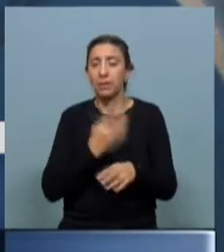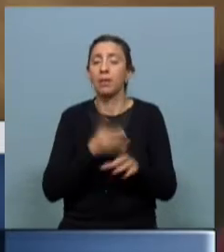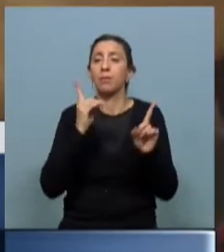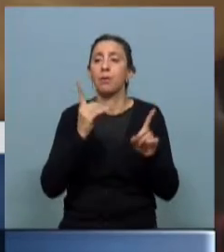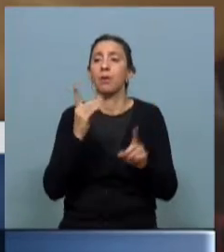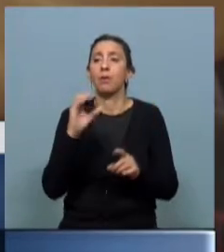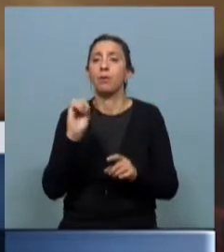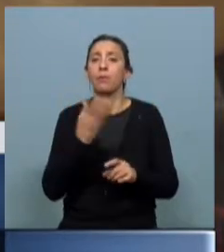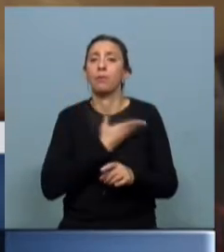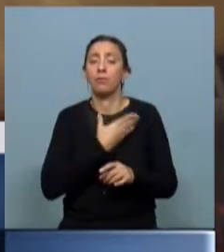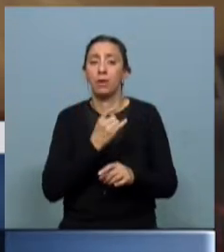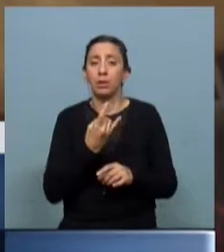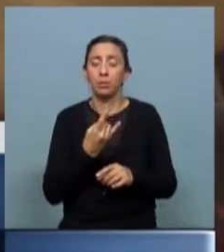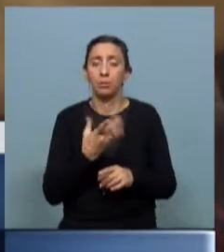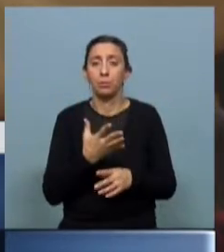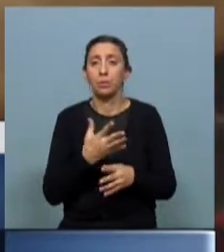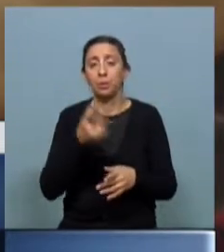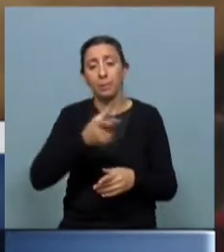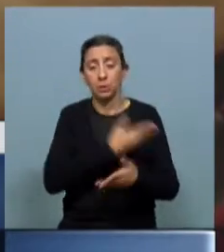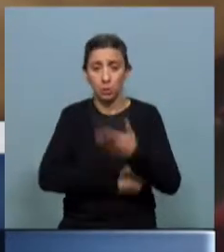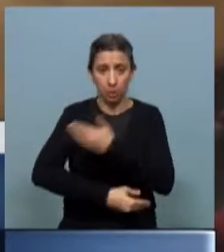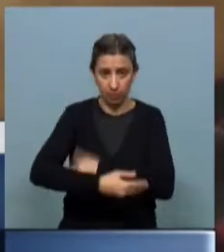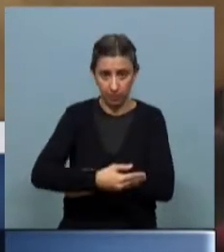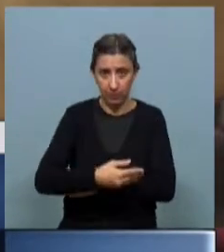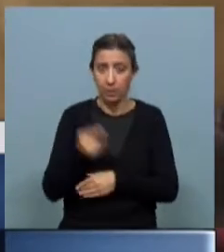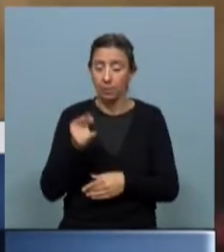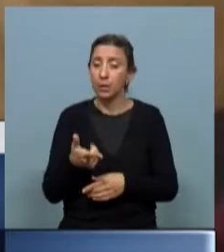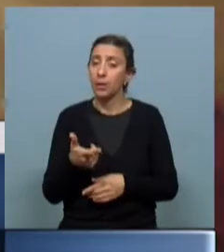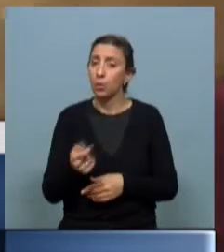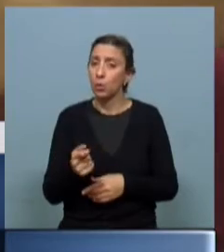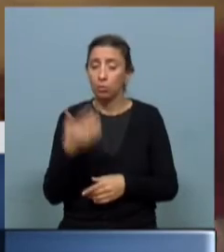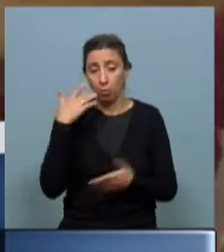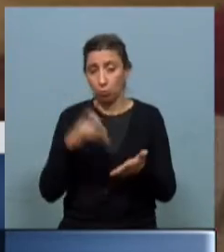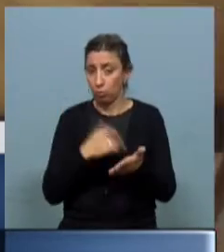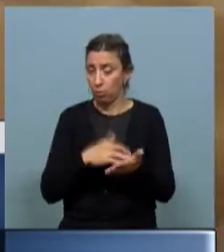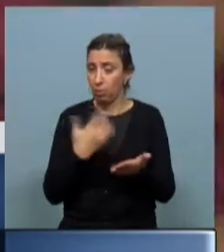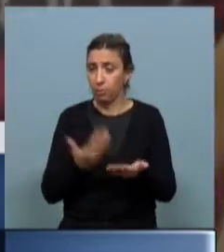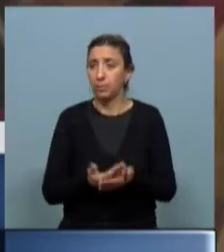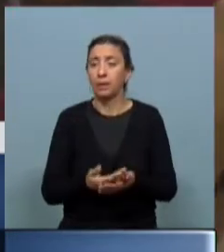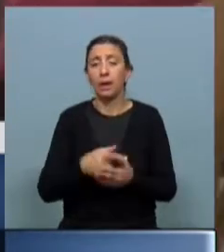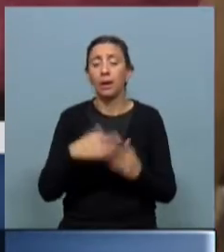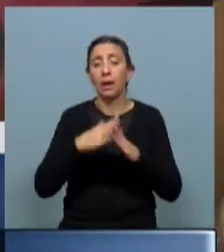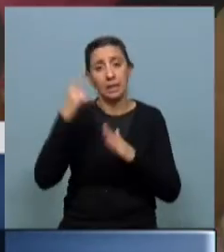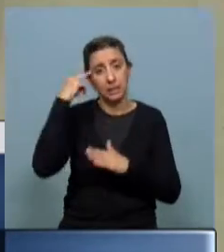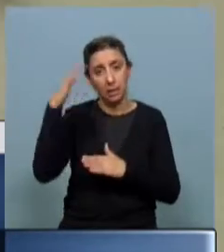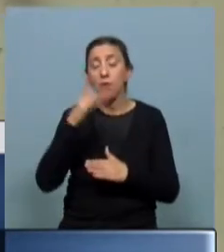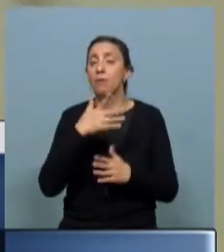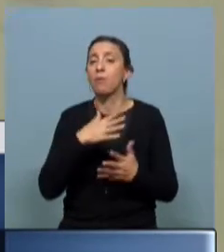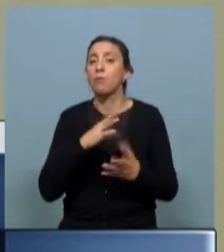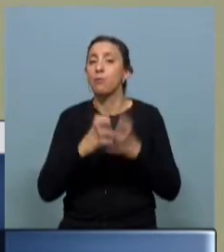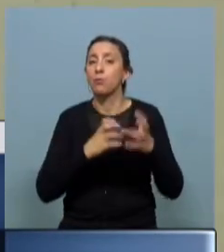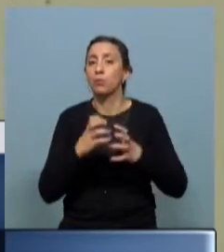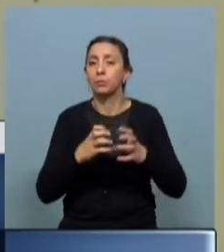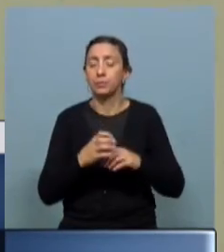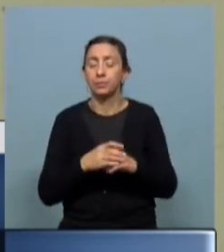Facu, para un discapacitado, para que lo controle con el celular. La casa inteligente funcionaría